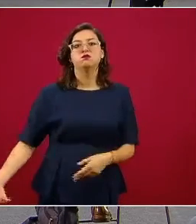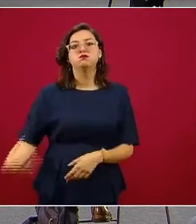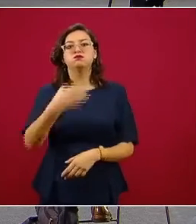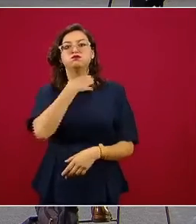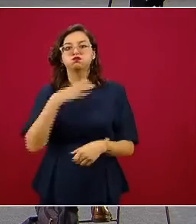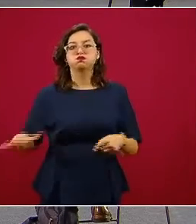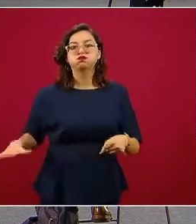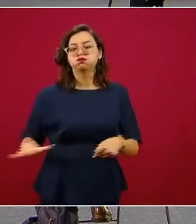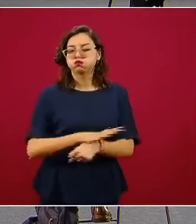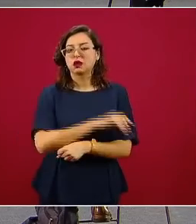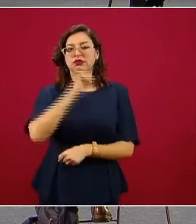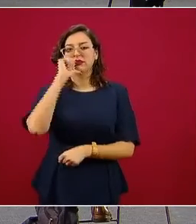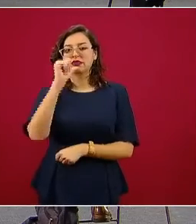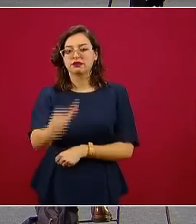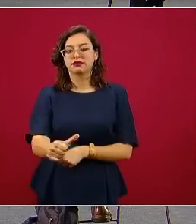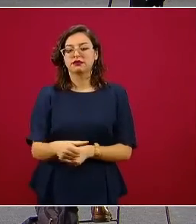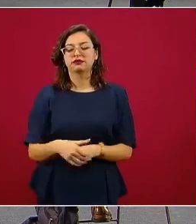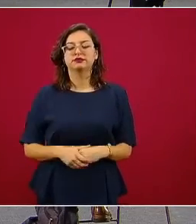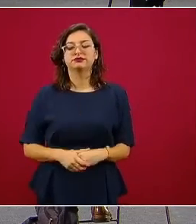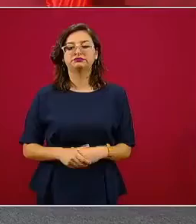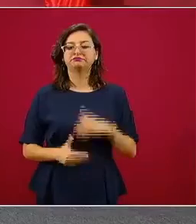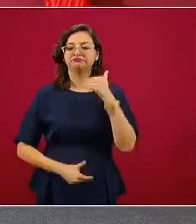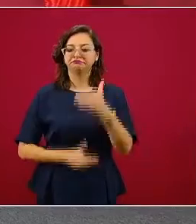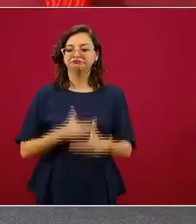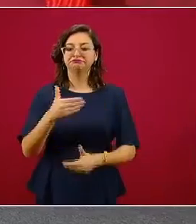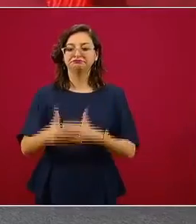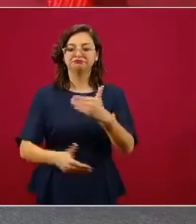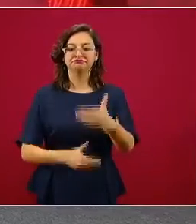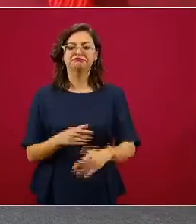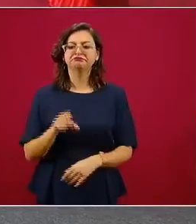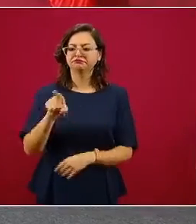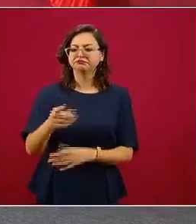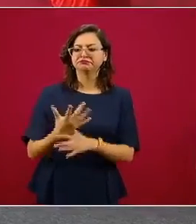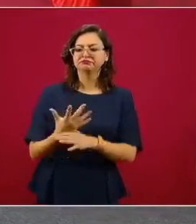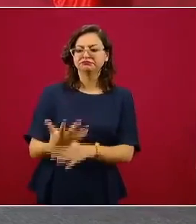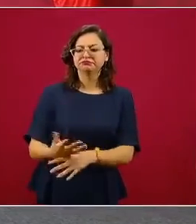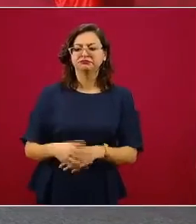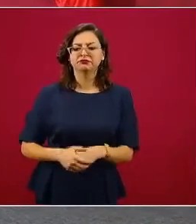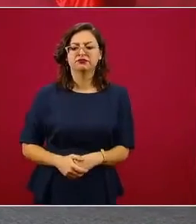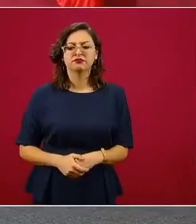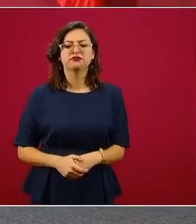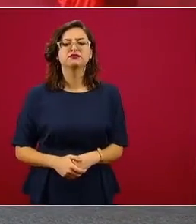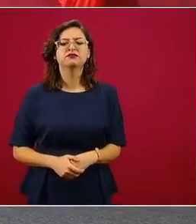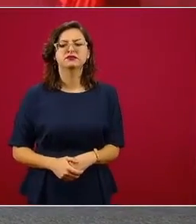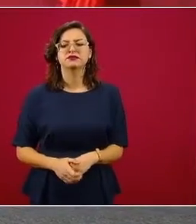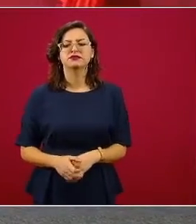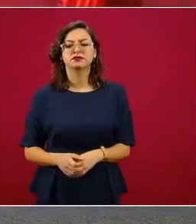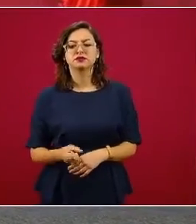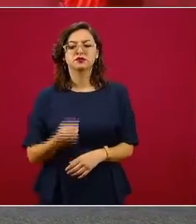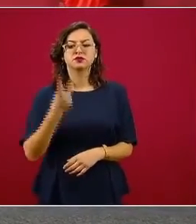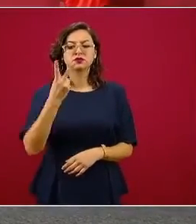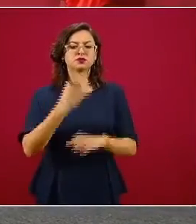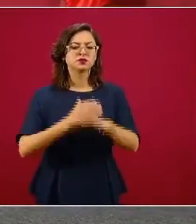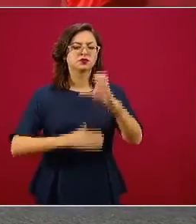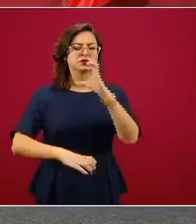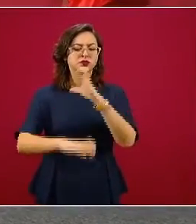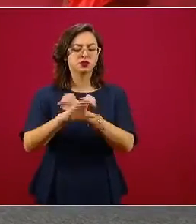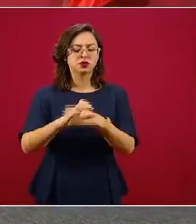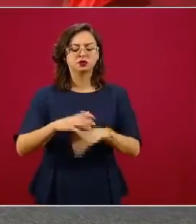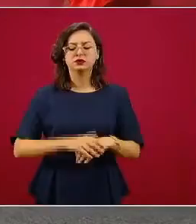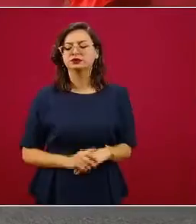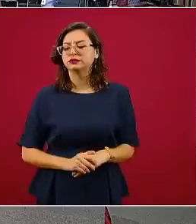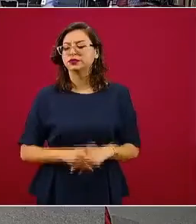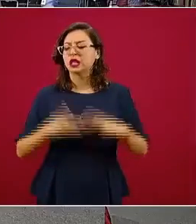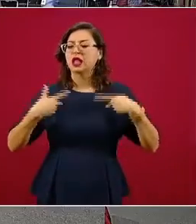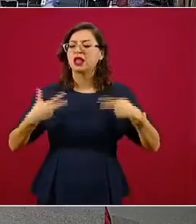y rebase. Y ahí vamos, decías. Sí, dos cosas, presidente. ¿Cómo evitar que llegue un mensaje contradictorio